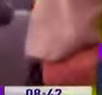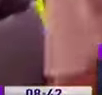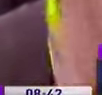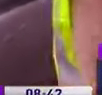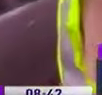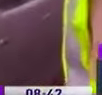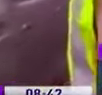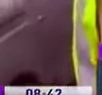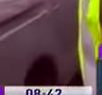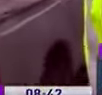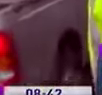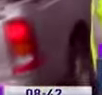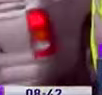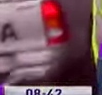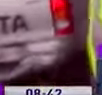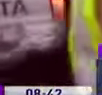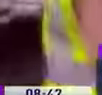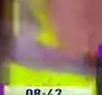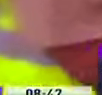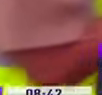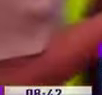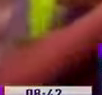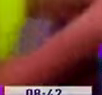Pues remorderse el cigüeñal. Claro.